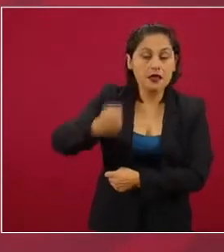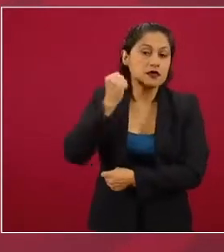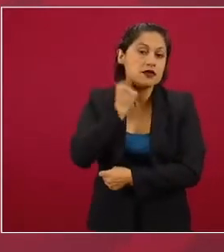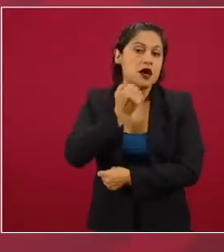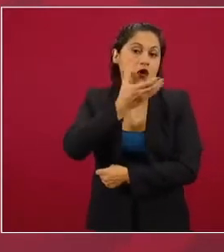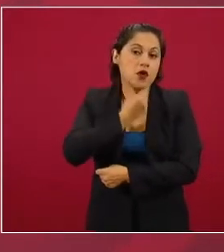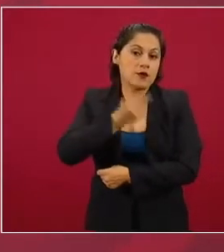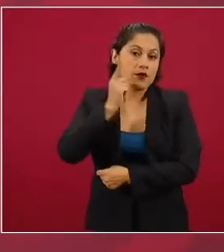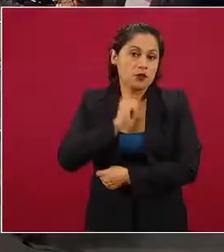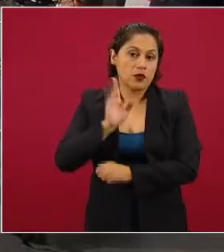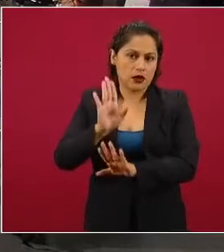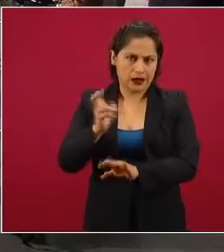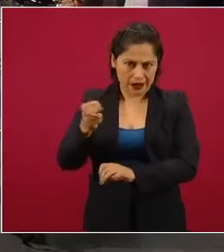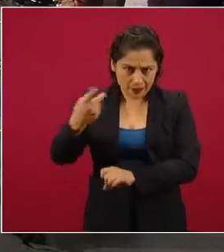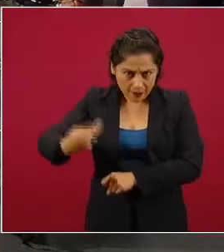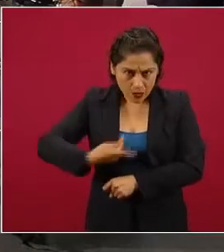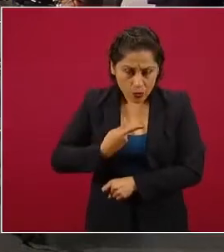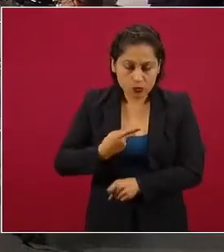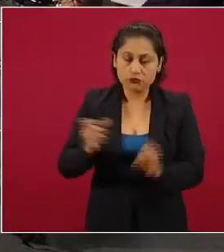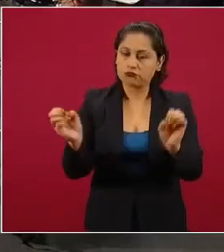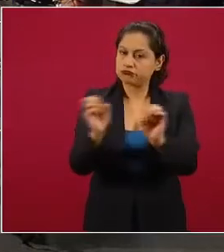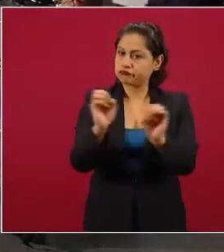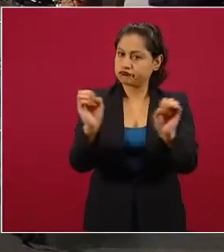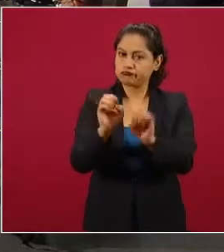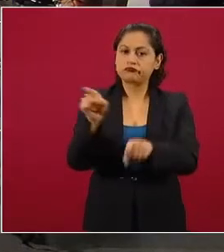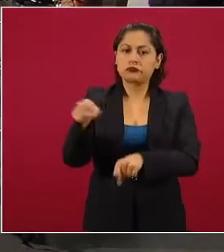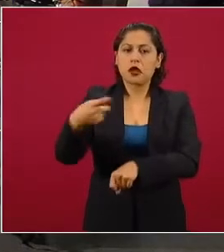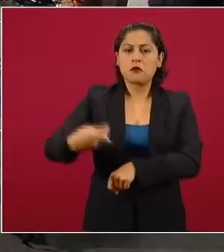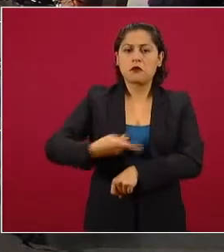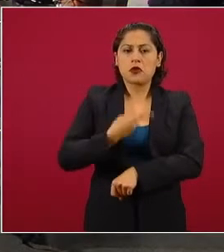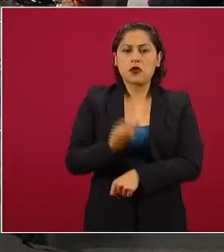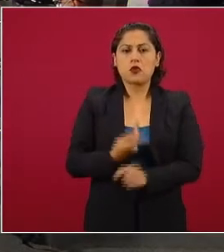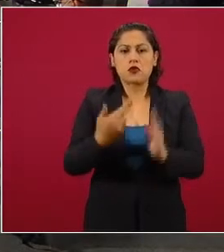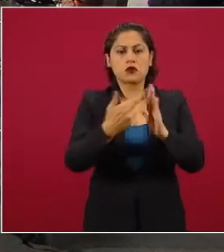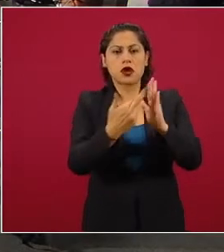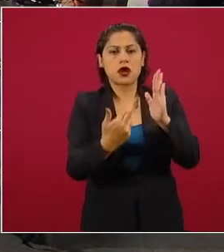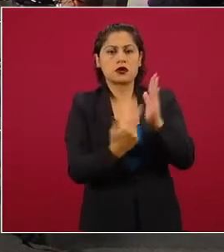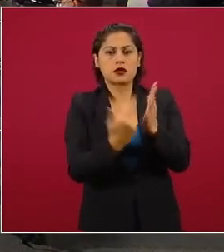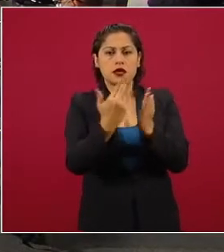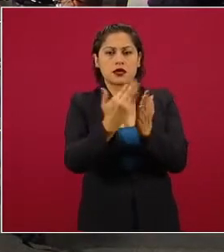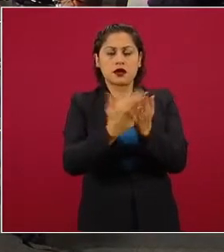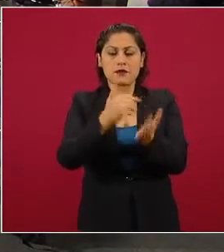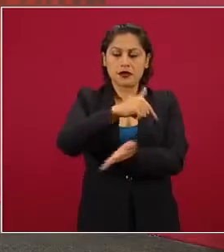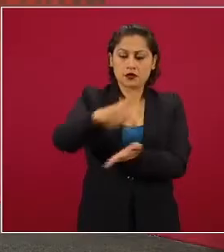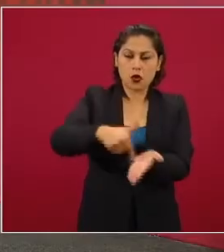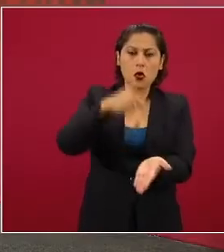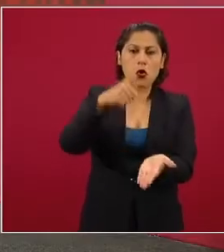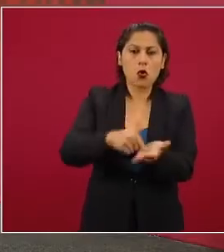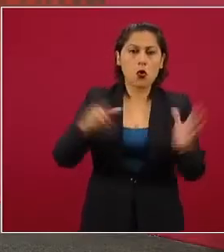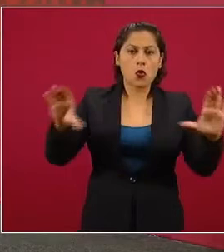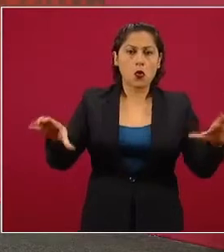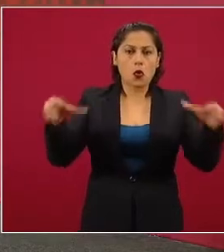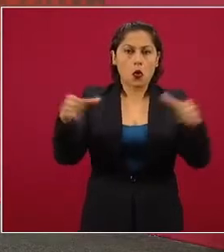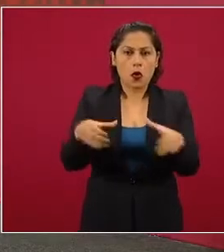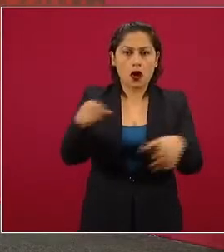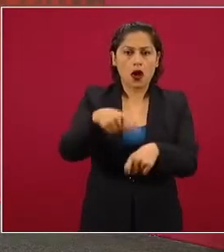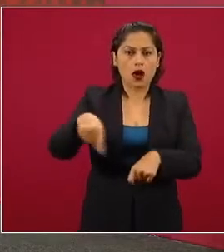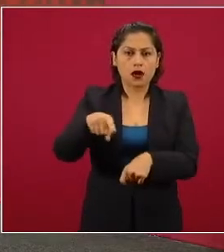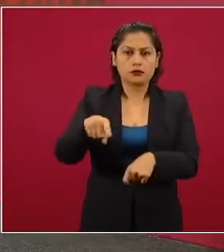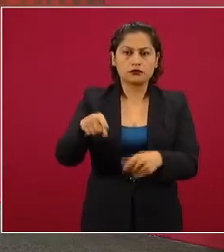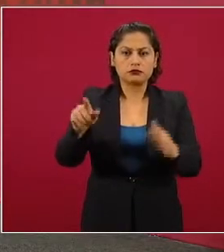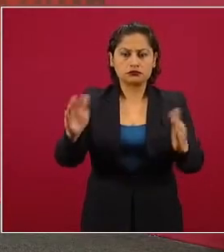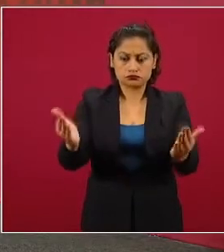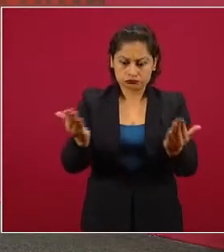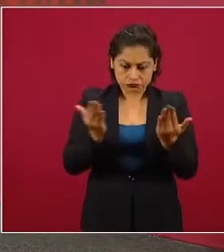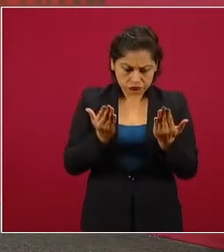consultó. Lo que se consultó es si el protocolo de seguridad sanitaria era compatible con los lineamientos de seguridad sanitaria, lo que afirmamos